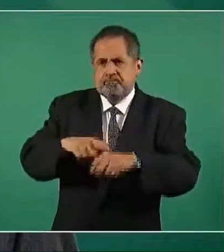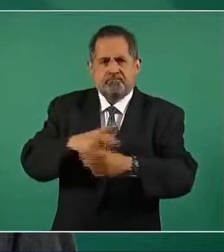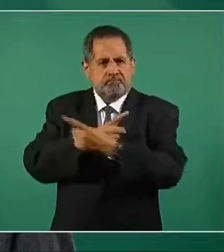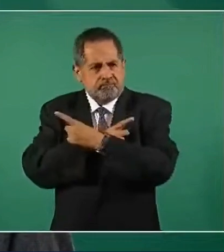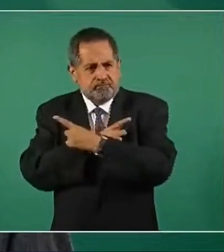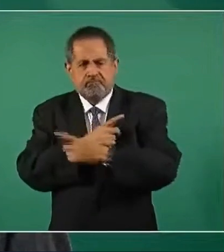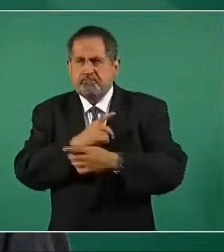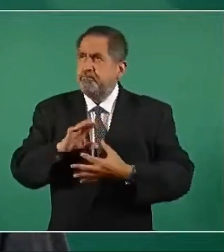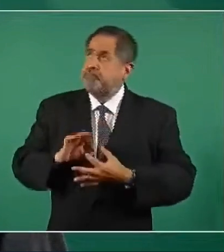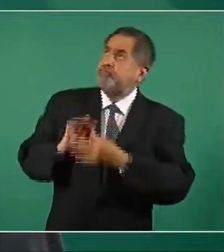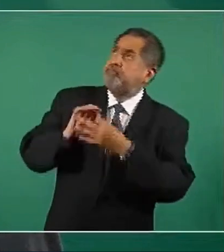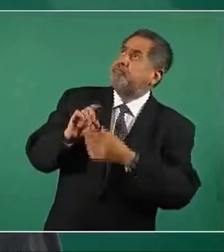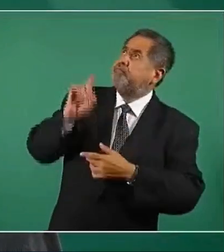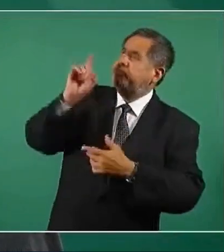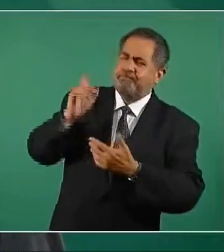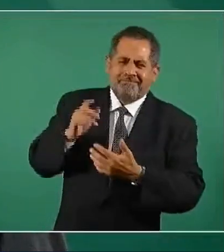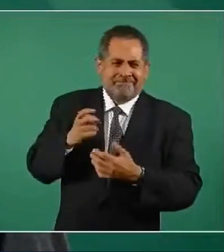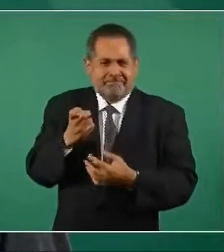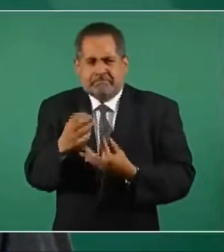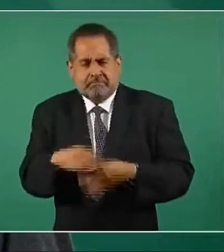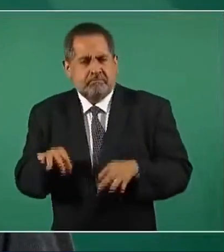morales, espirituales